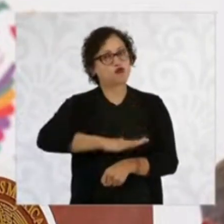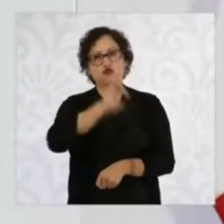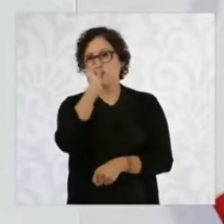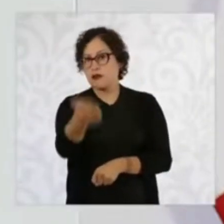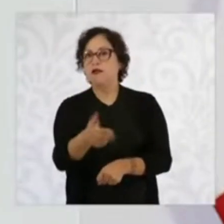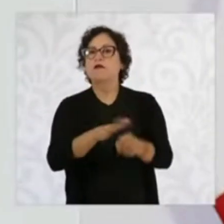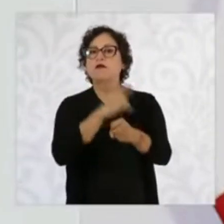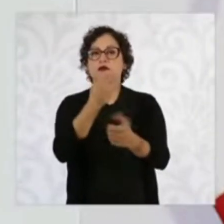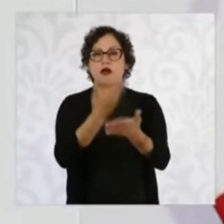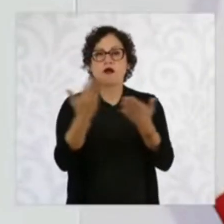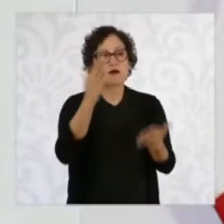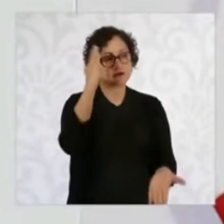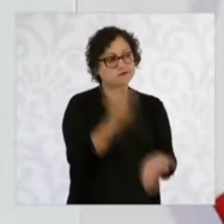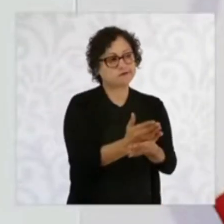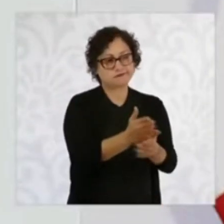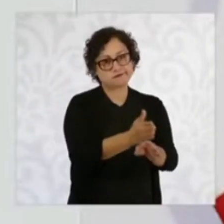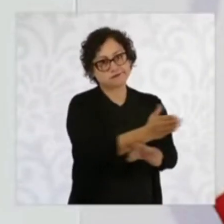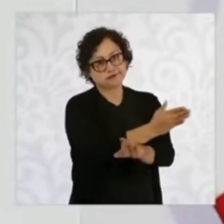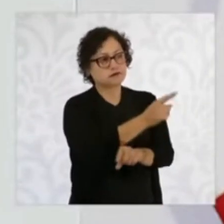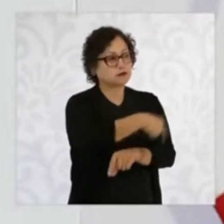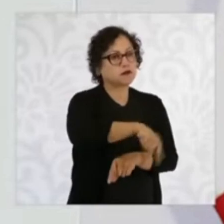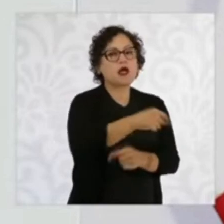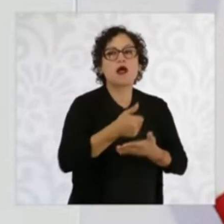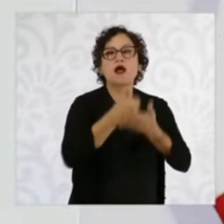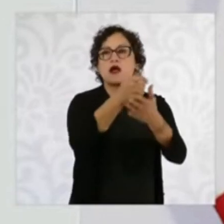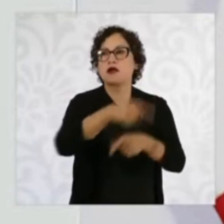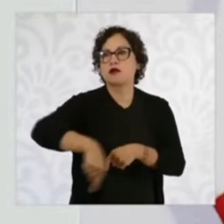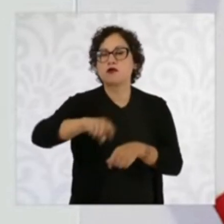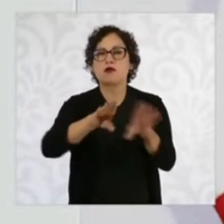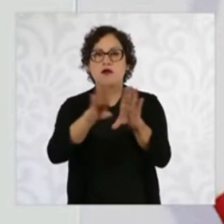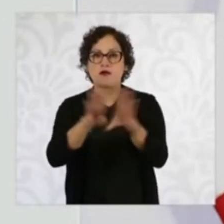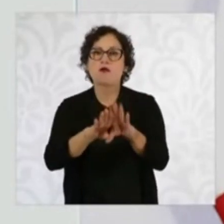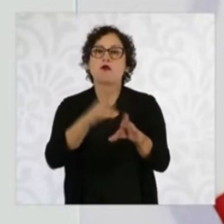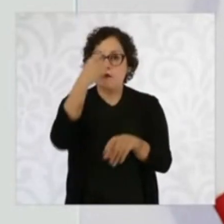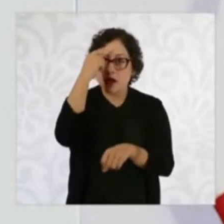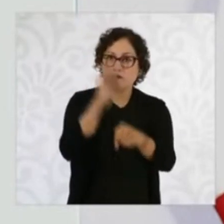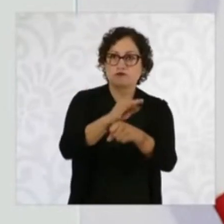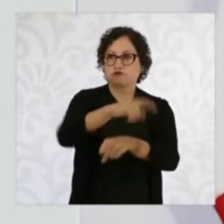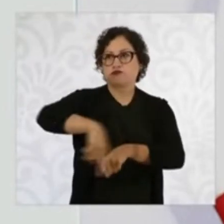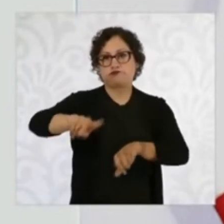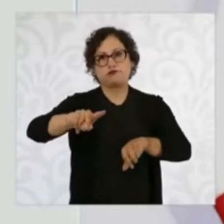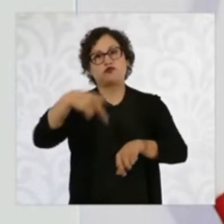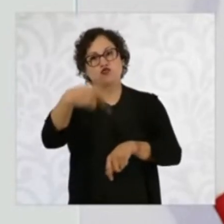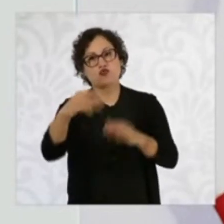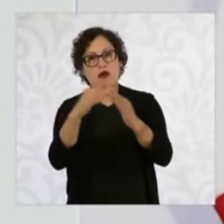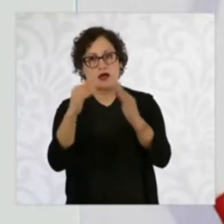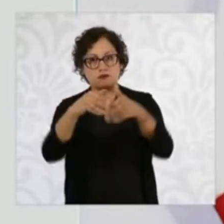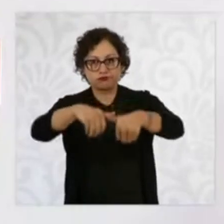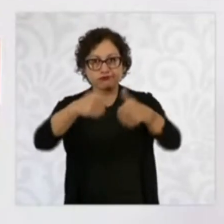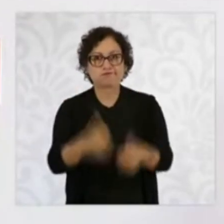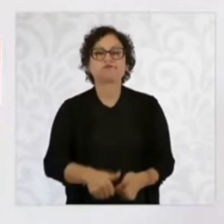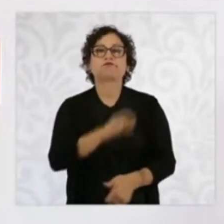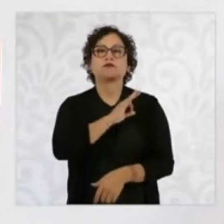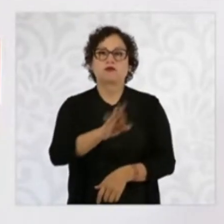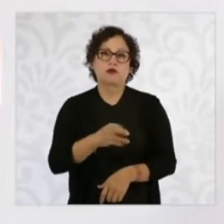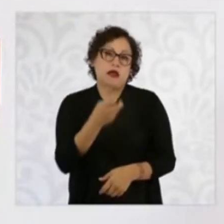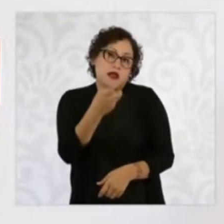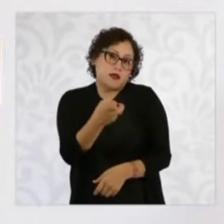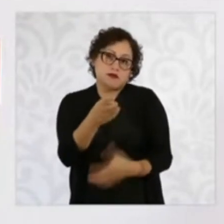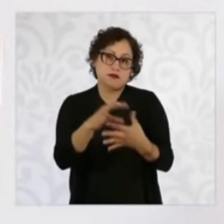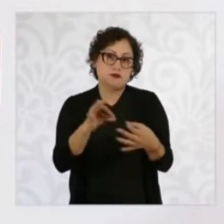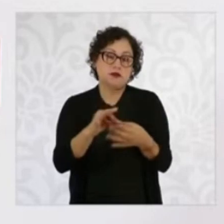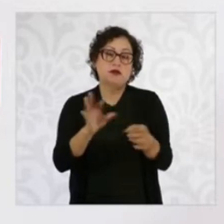condiciones de poder pagar y de quedarse con su vivienda. Esas fueron las instrucciones que recibimos de la